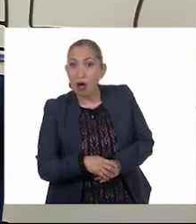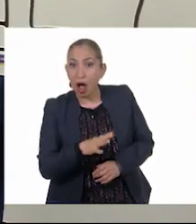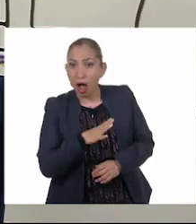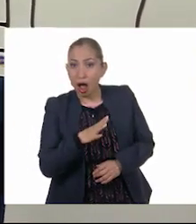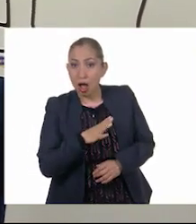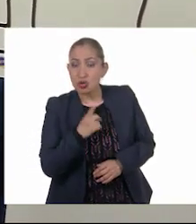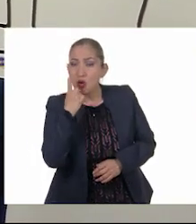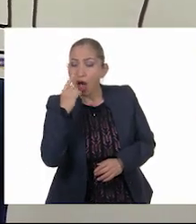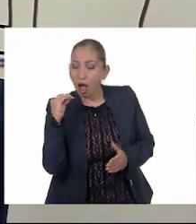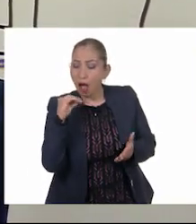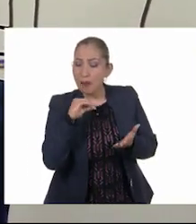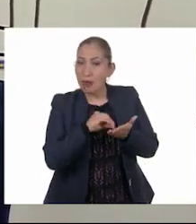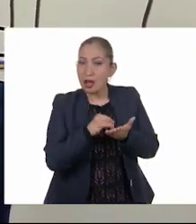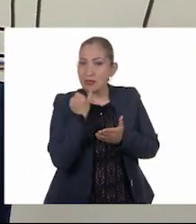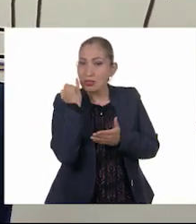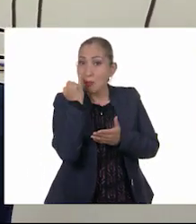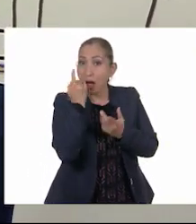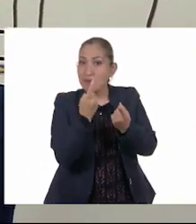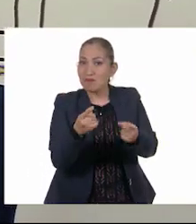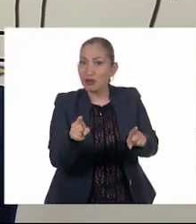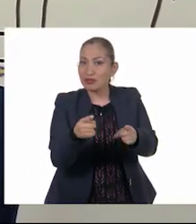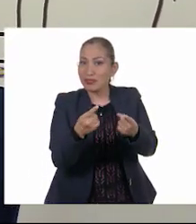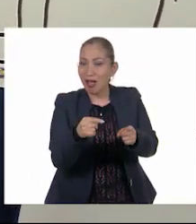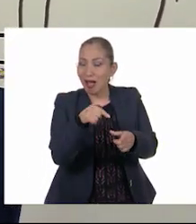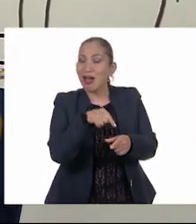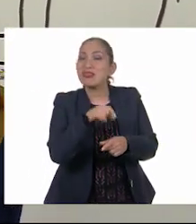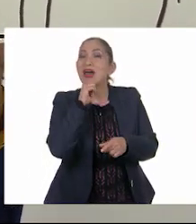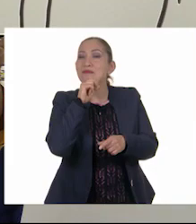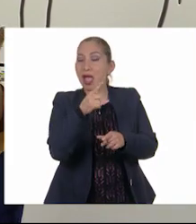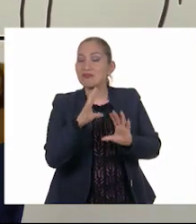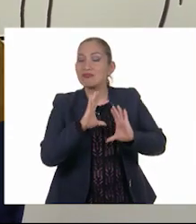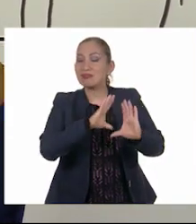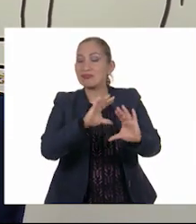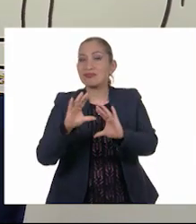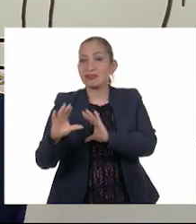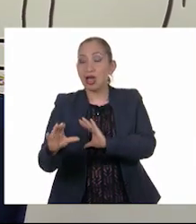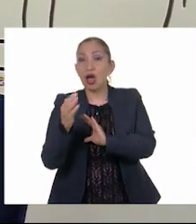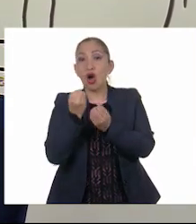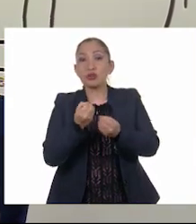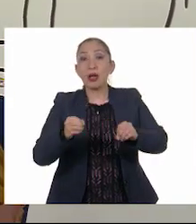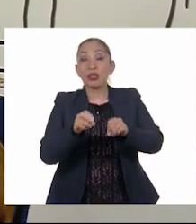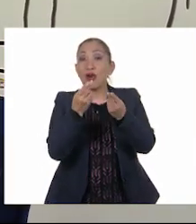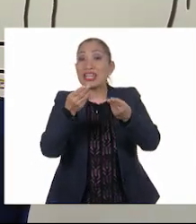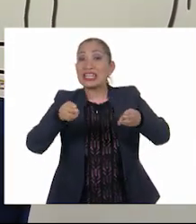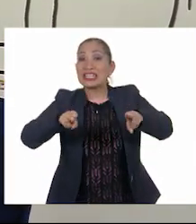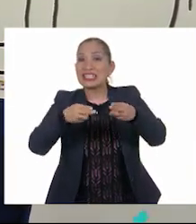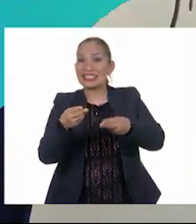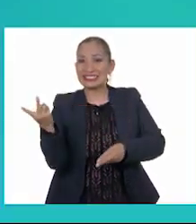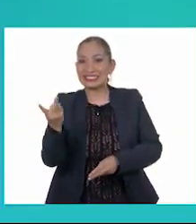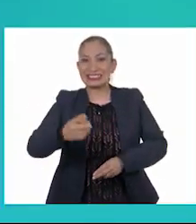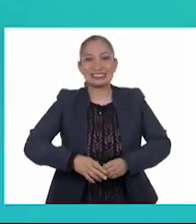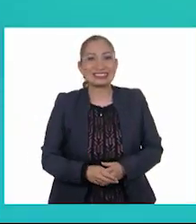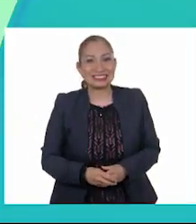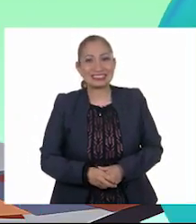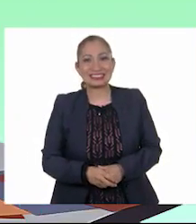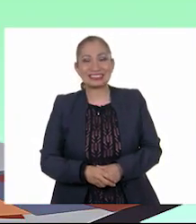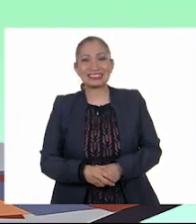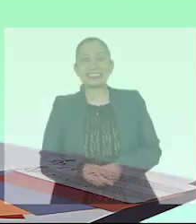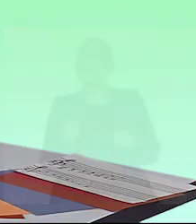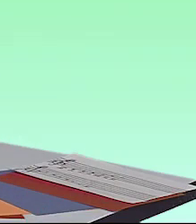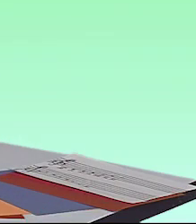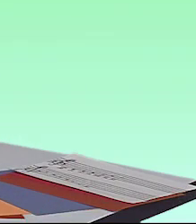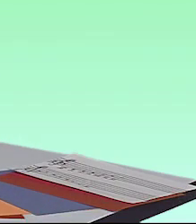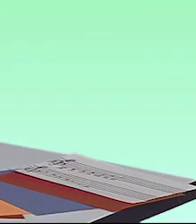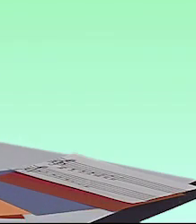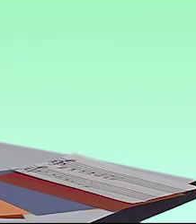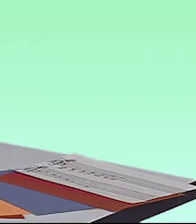hay una más, que es el lenguaje de la música, que nos van a enseñar Osvaldo y Nidia. ¡Adelante! Muchas